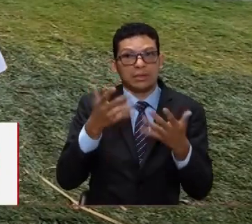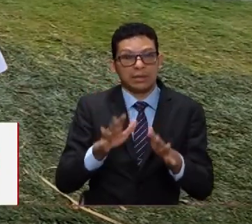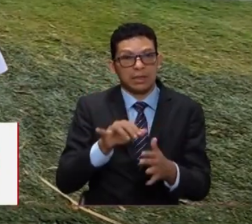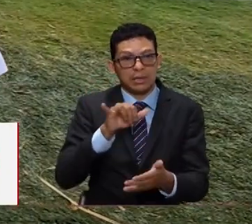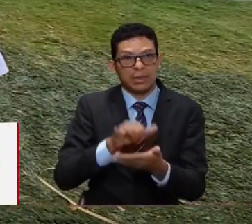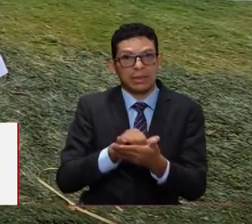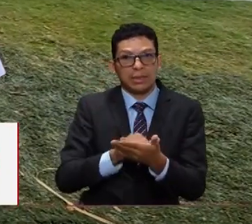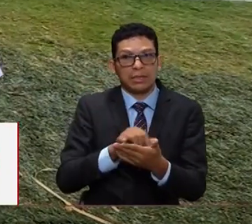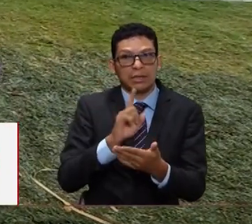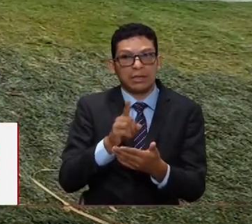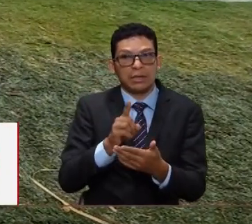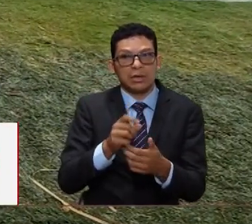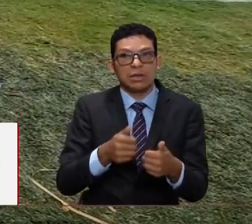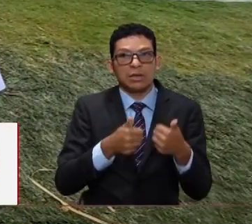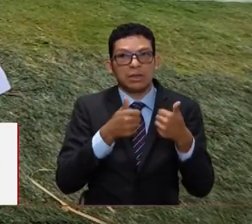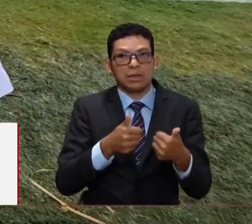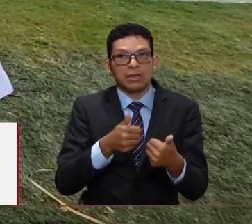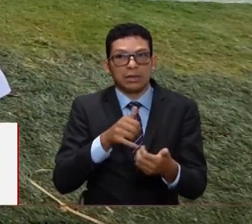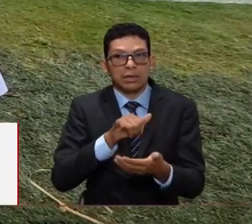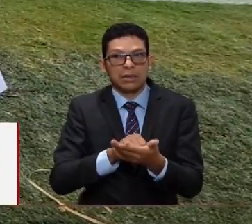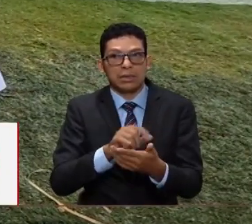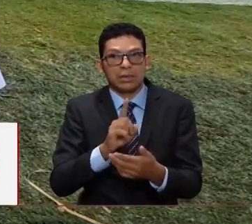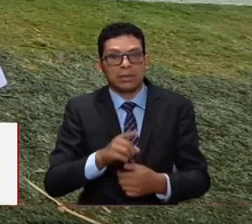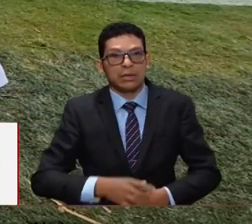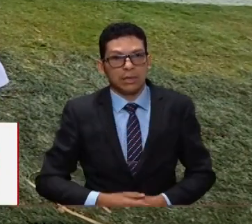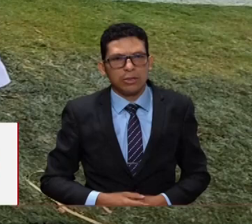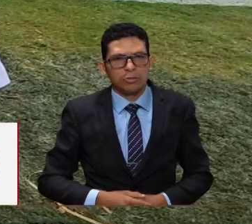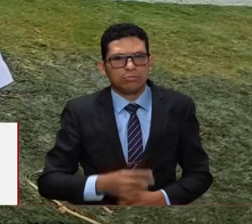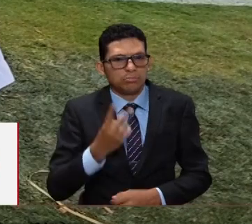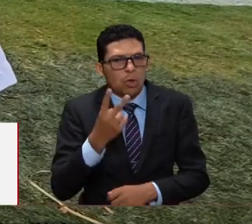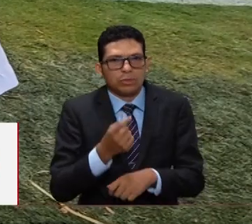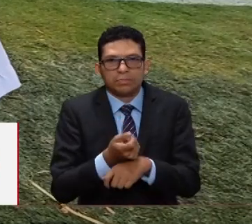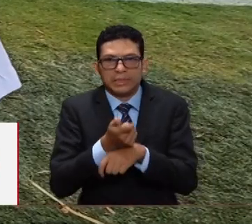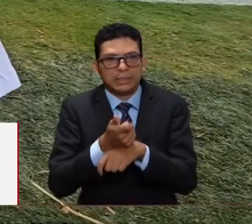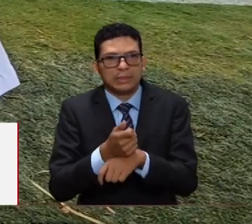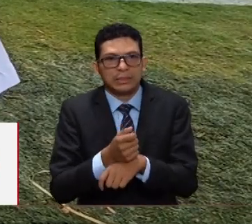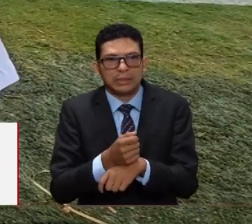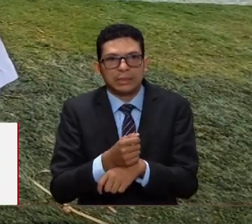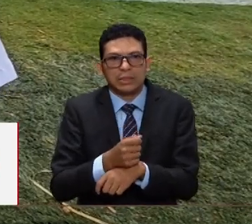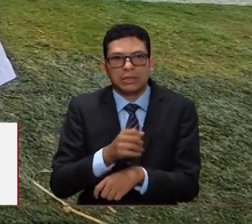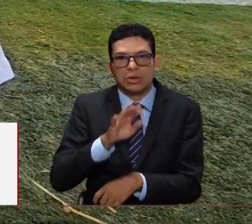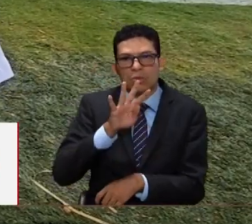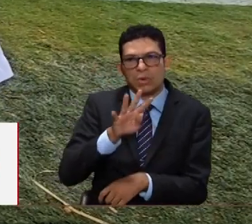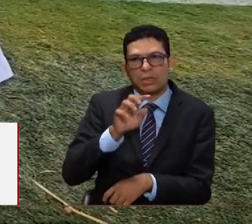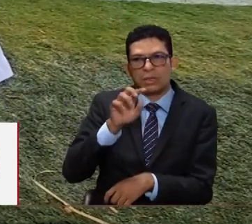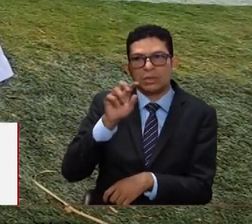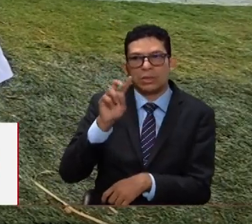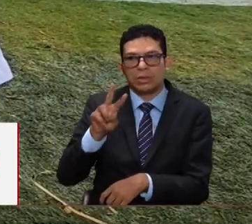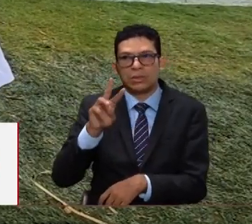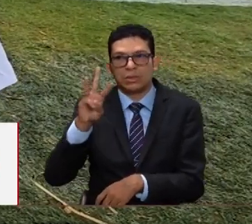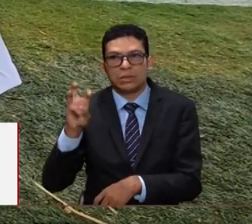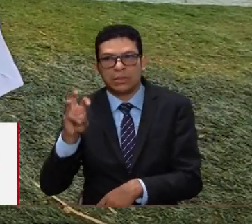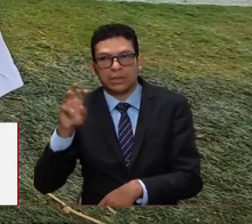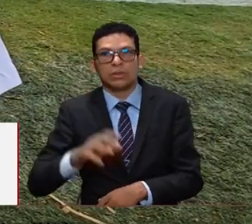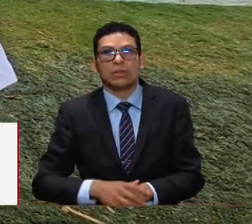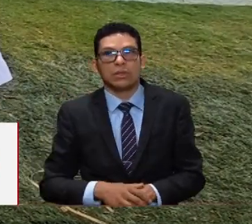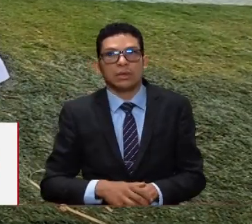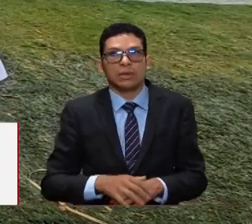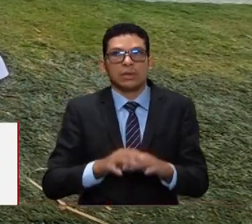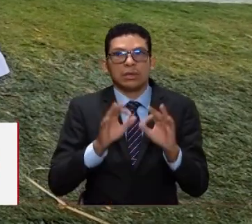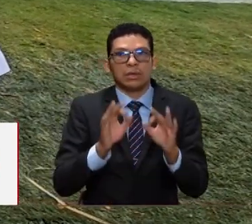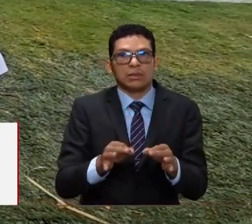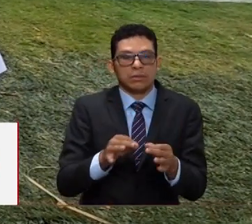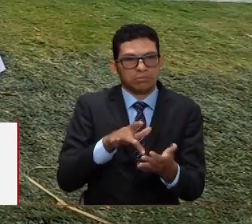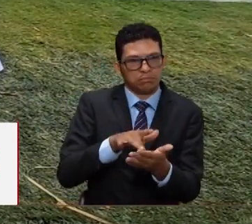los participantes es bueno, por ejemplo en 100 metros se hizo 10-2 segundos, 4-20 en garrocha las mujeres, 5-20 los